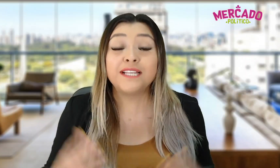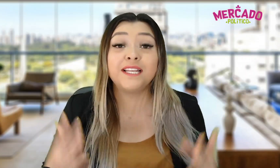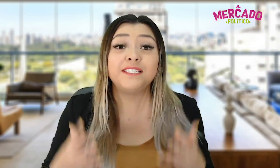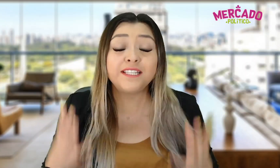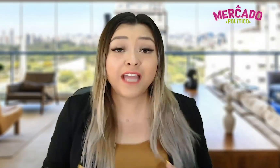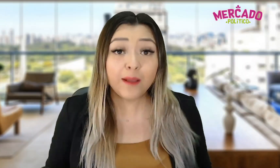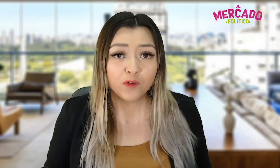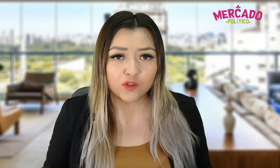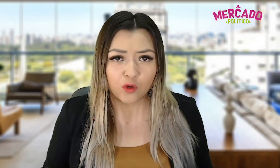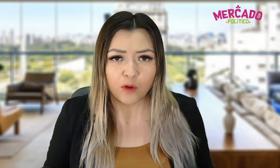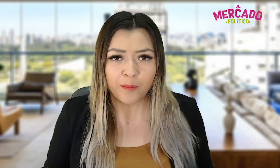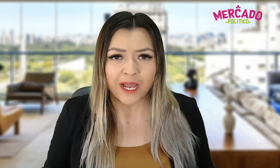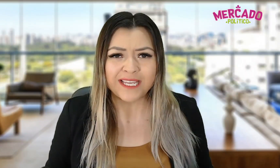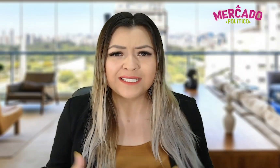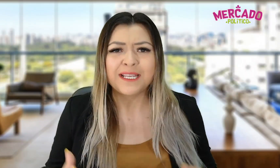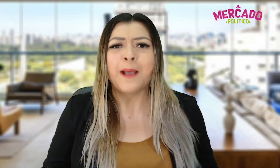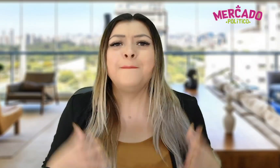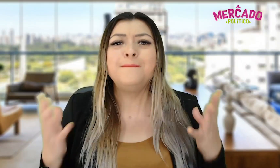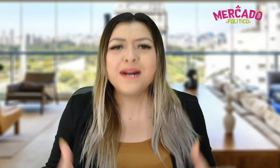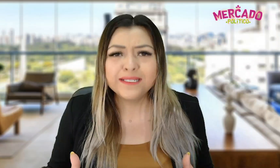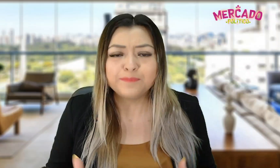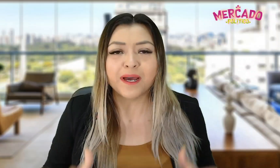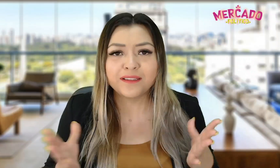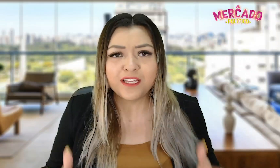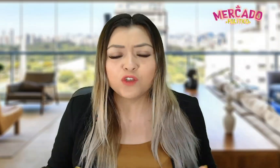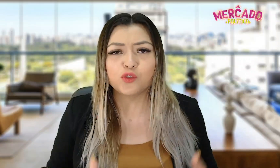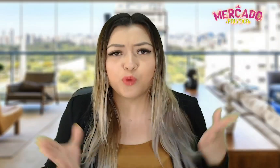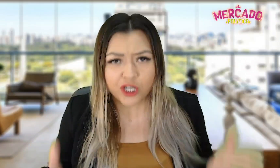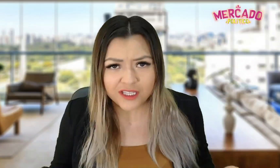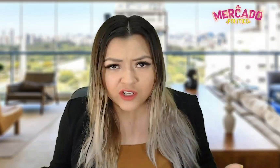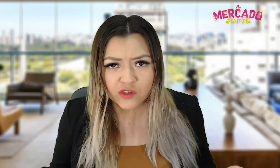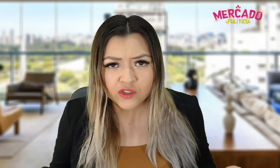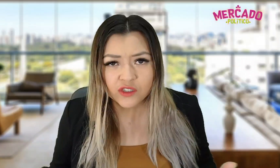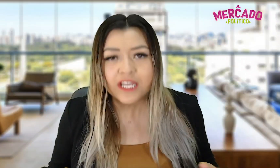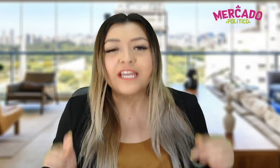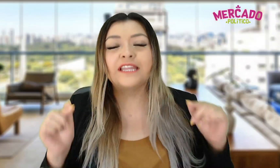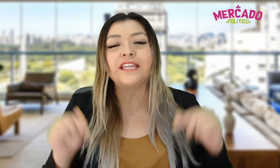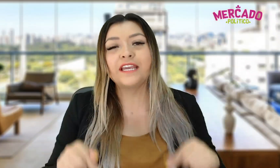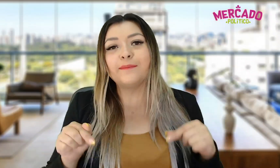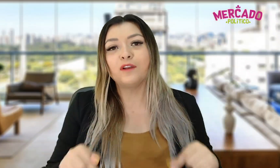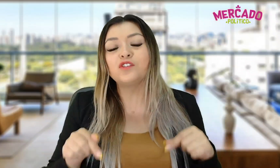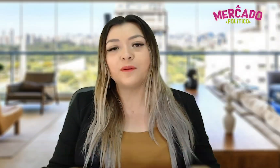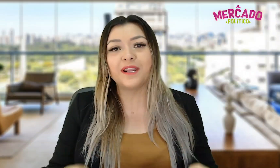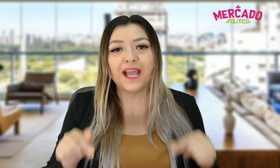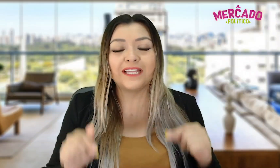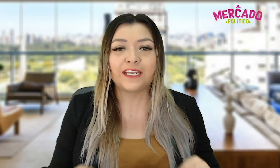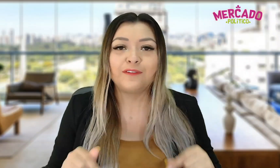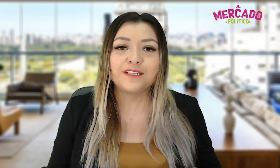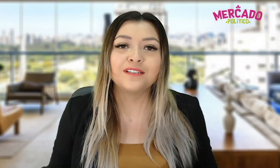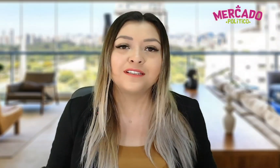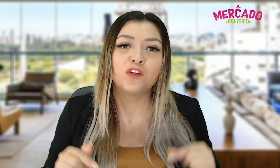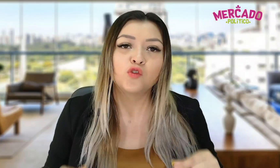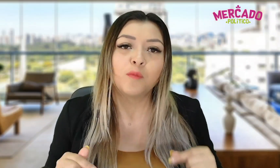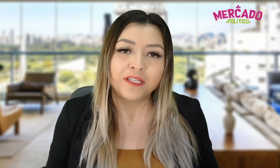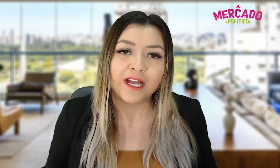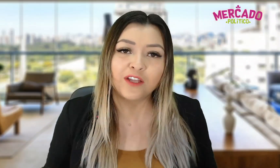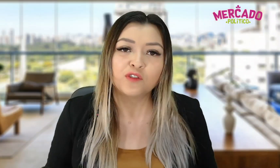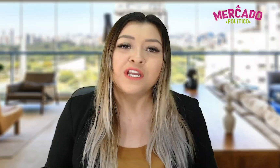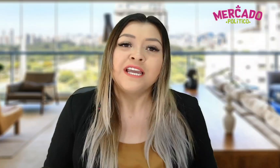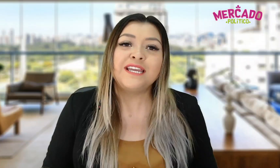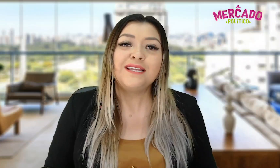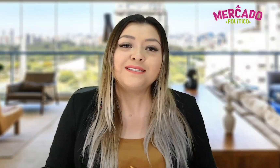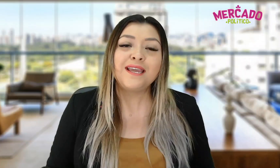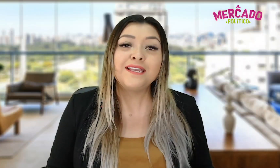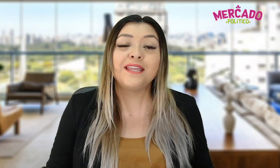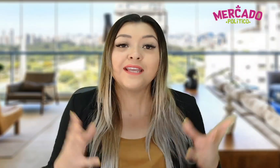México, necesitamos como país más partidos políticos? Déjenmelo saber a través de los